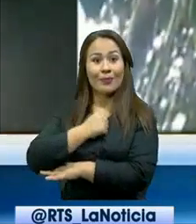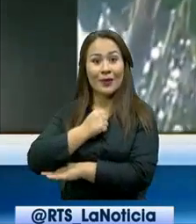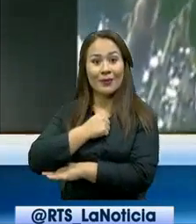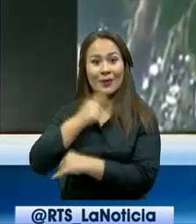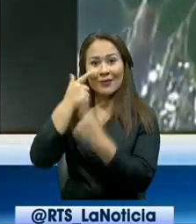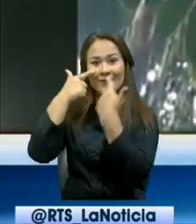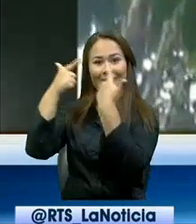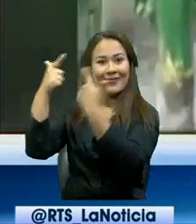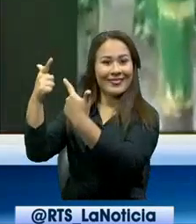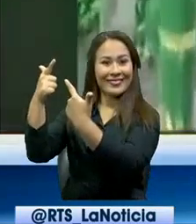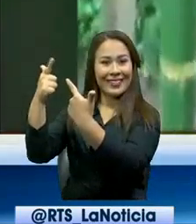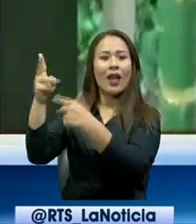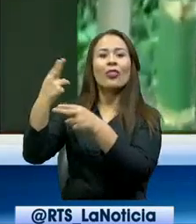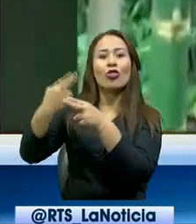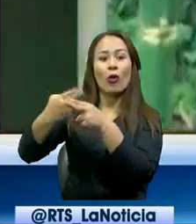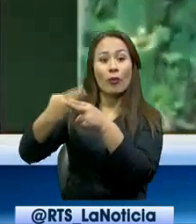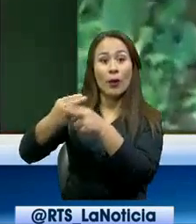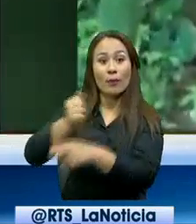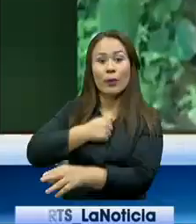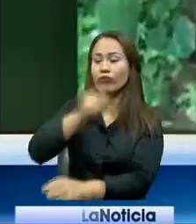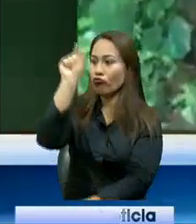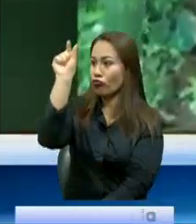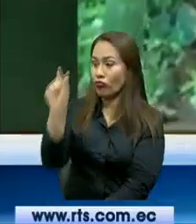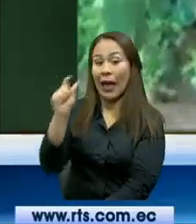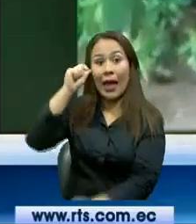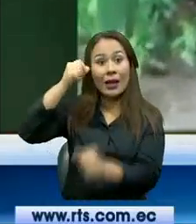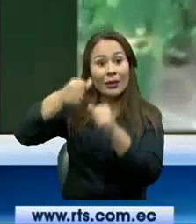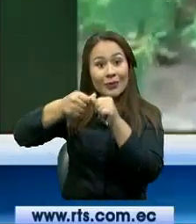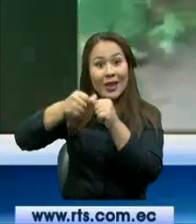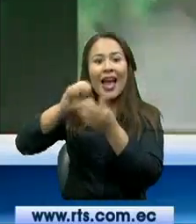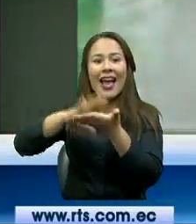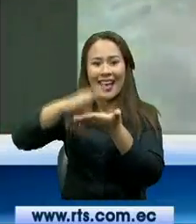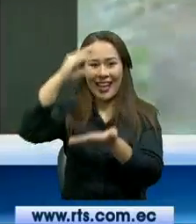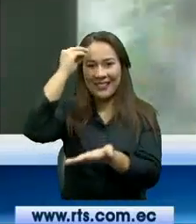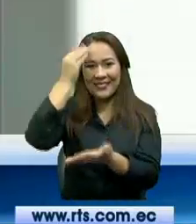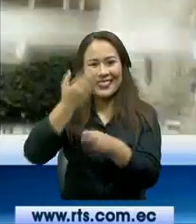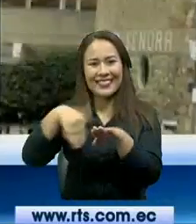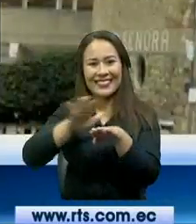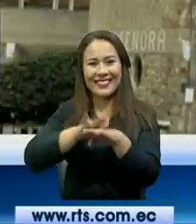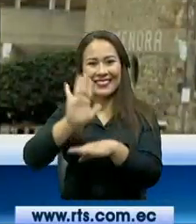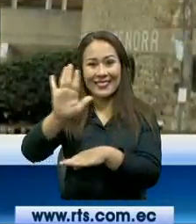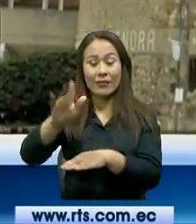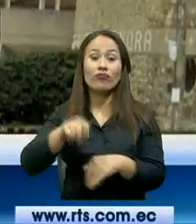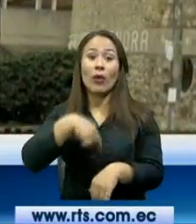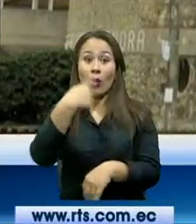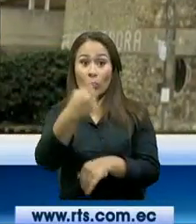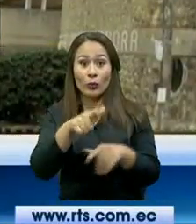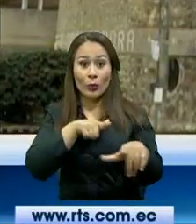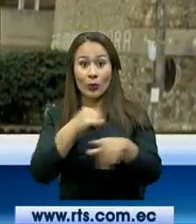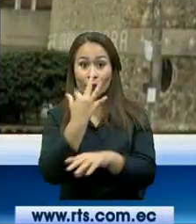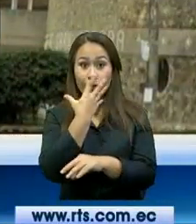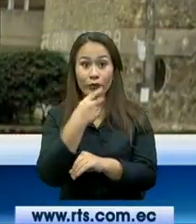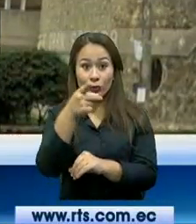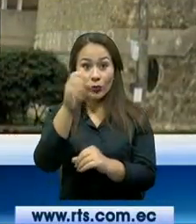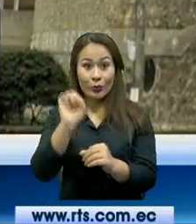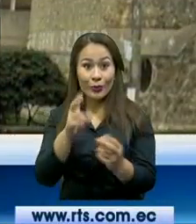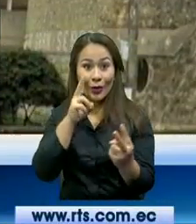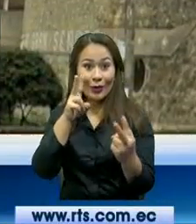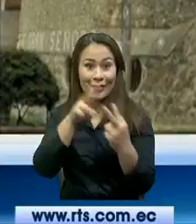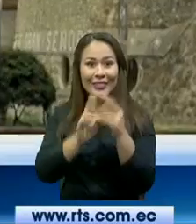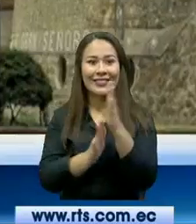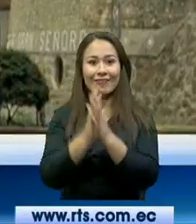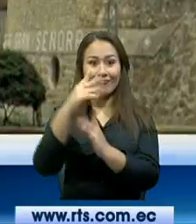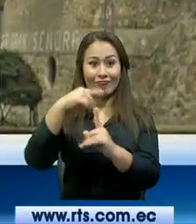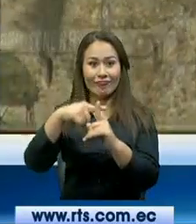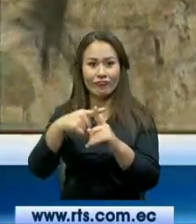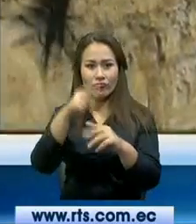sus respectivos nombres a fin de que podamos aprender sobre ellas. Otro lugar a conocer es el